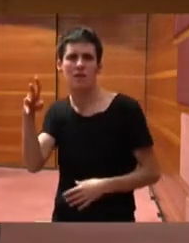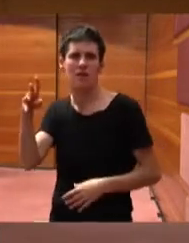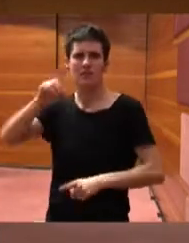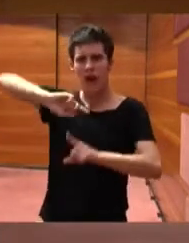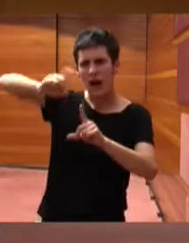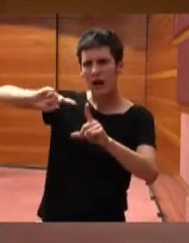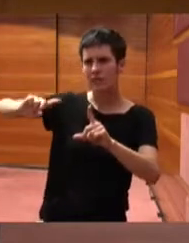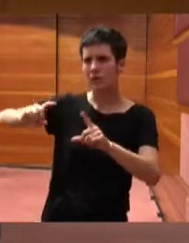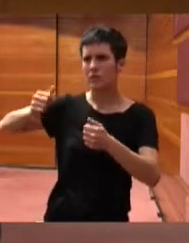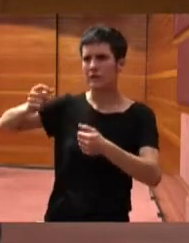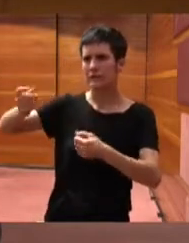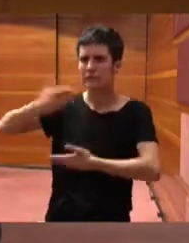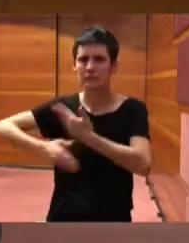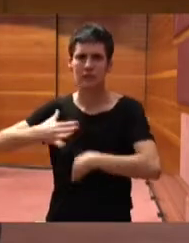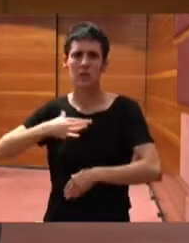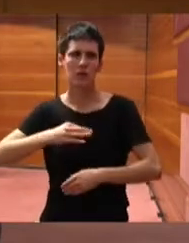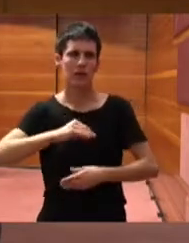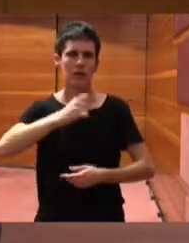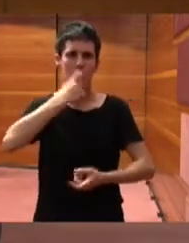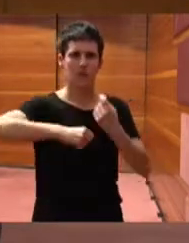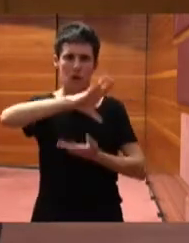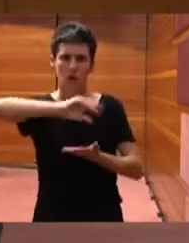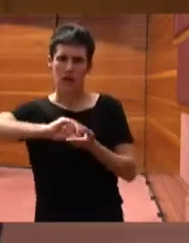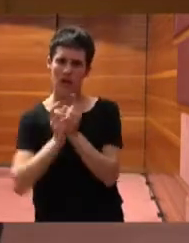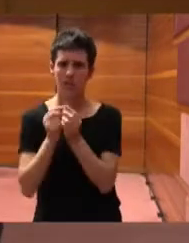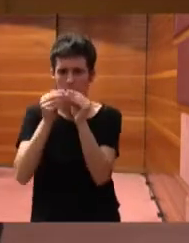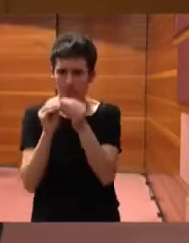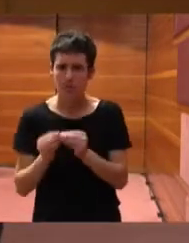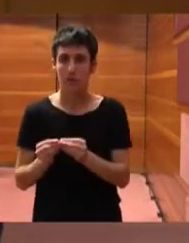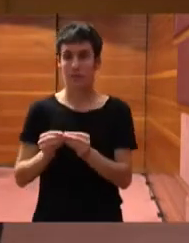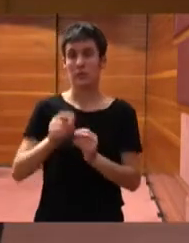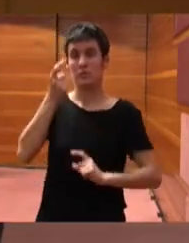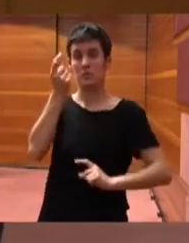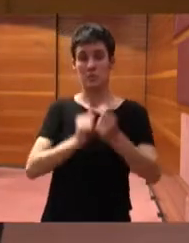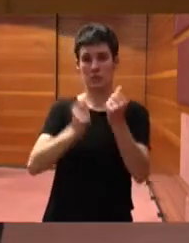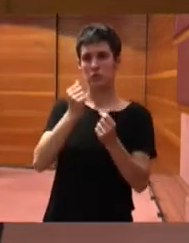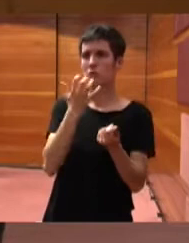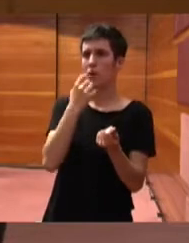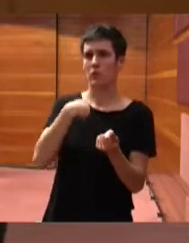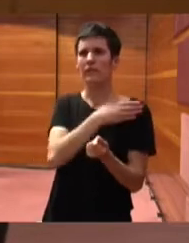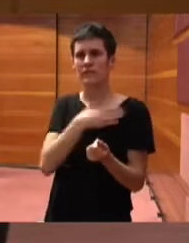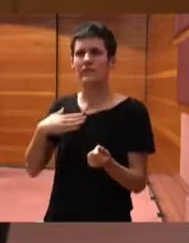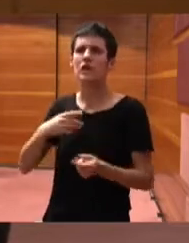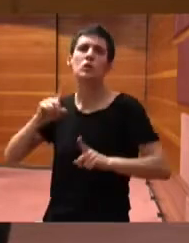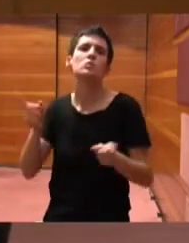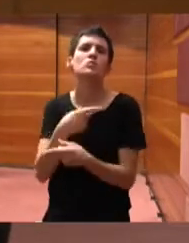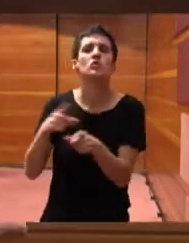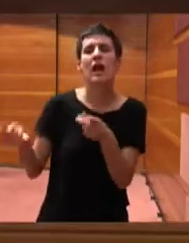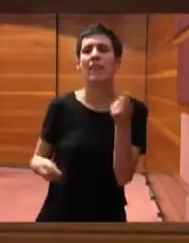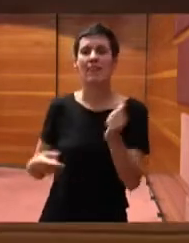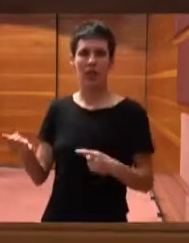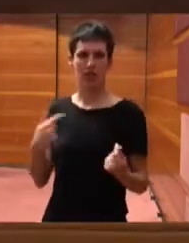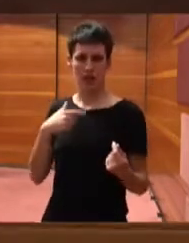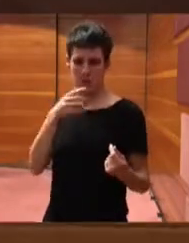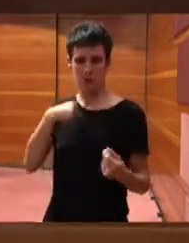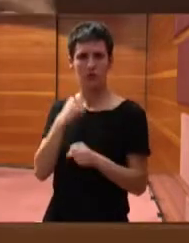interactivos donde un ciudadano pueda jugar con la información. Y mira, de todo el presupuesto, solo me interesa la parte de música y danza, porque me dedico a ello. Y